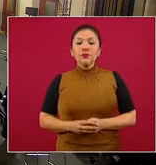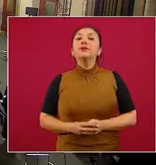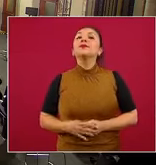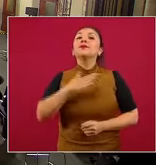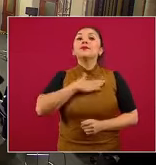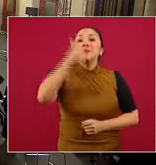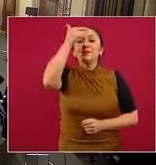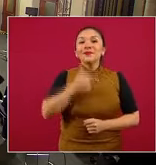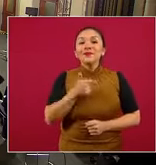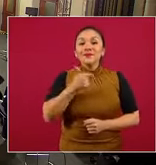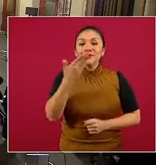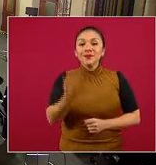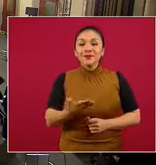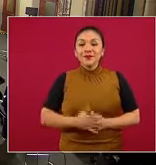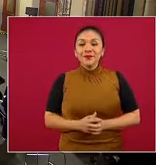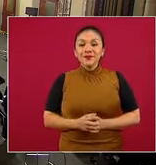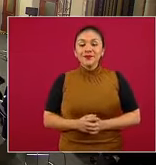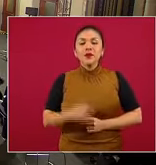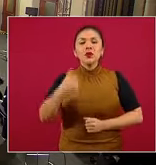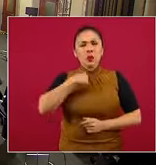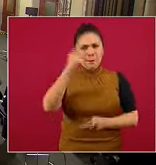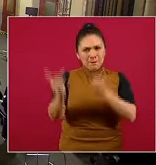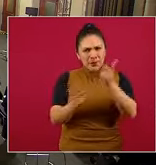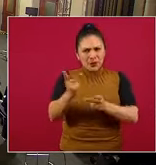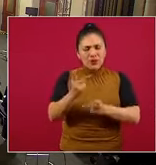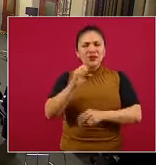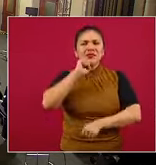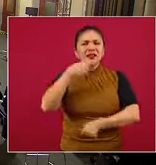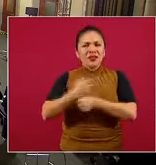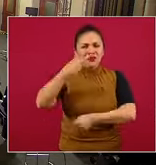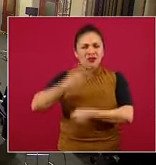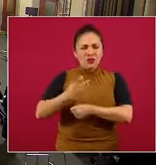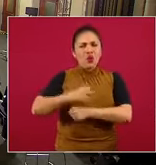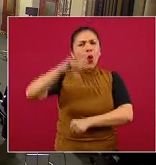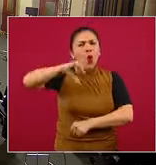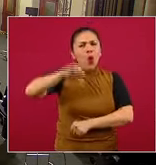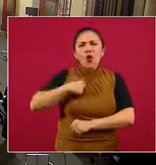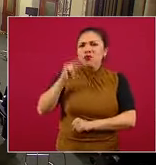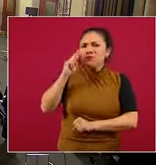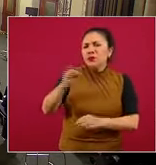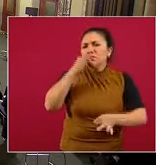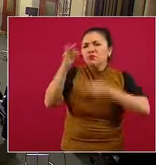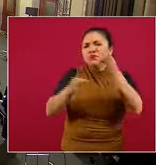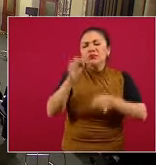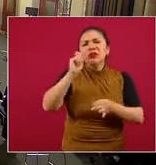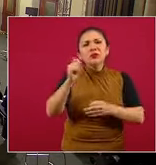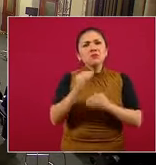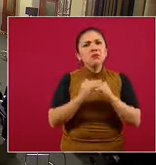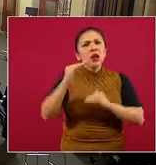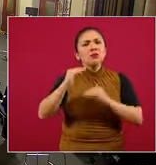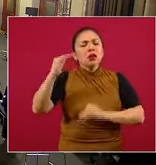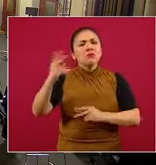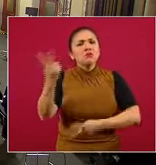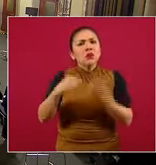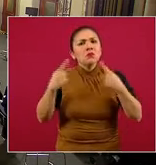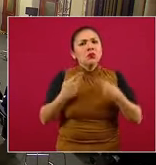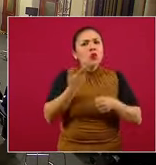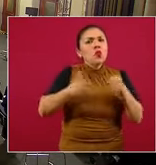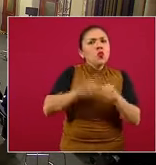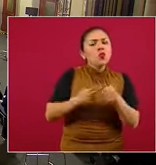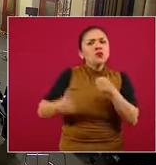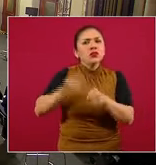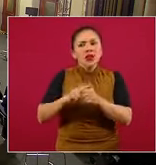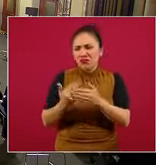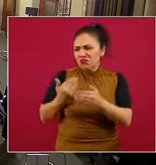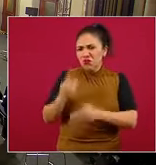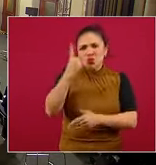Buenas noches. Preguntarle, subsecretario, hoy publicamos una nota sobre el aumento de las hospitalizaciones que ha habido en el